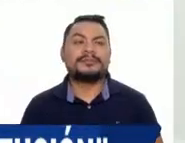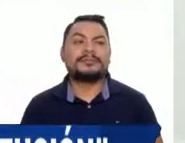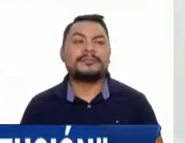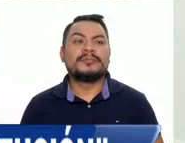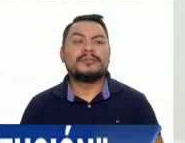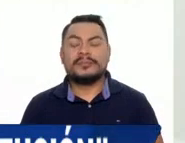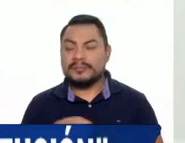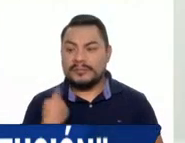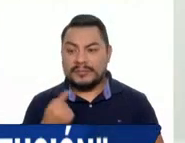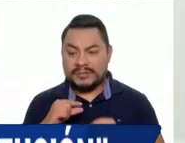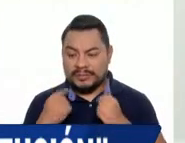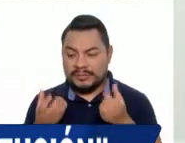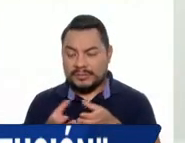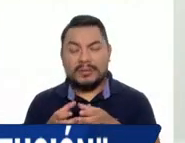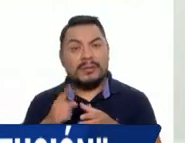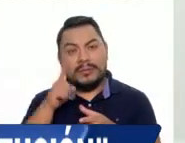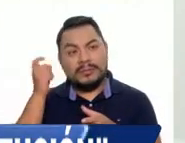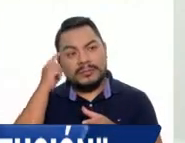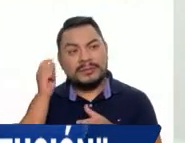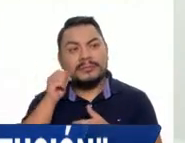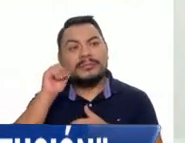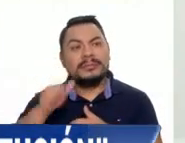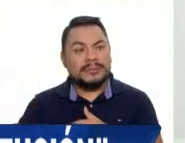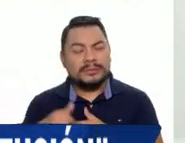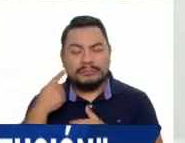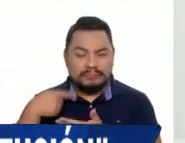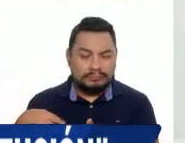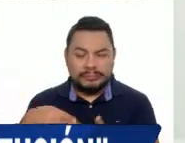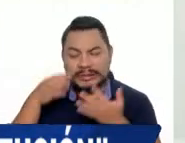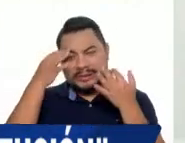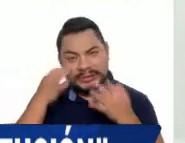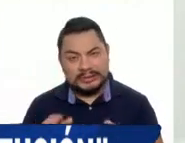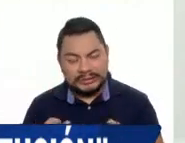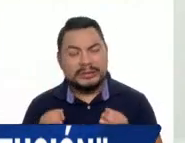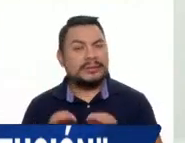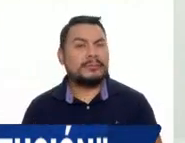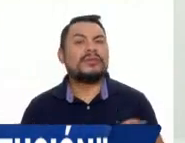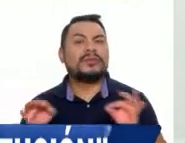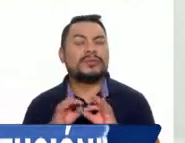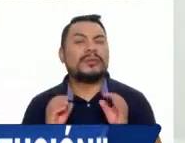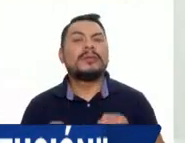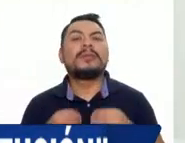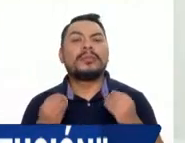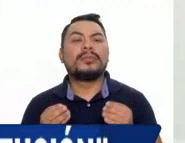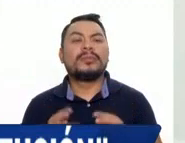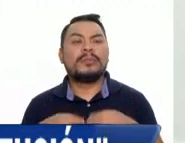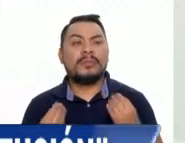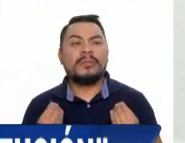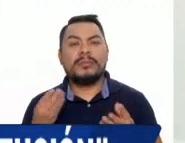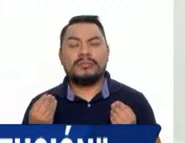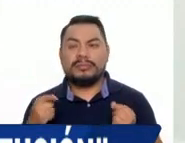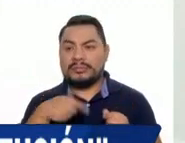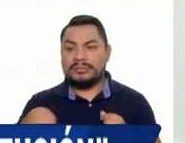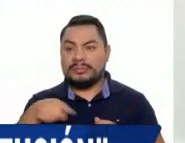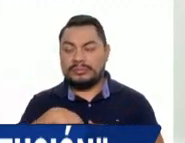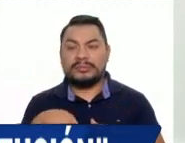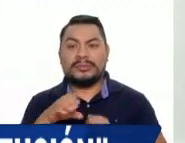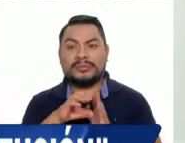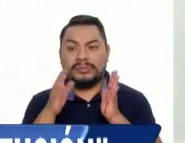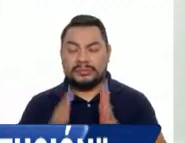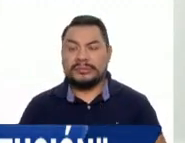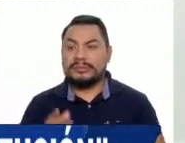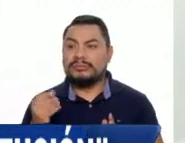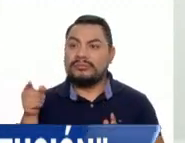Nosotros como bancada mañana vamos a tomar la decisión trascendental. ¿Por qué? Porque hay muchos constitucionalistas de renombre del